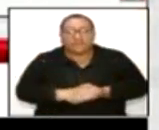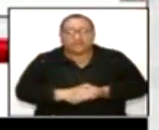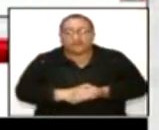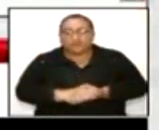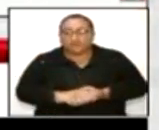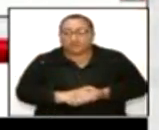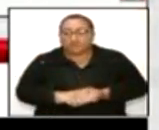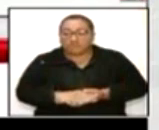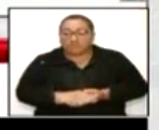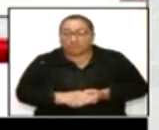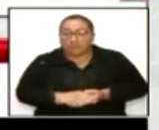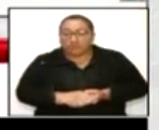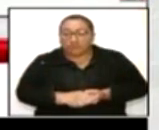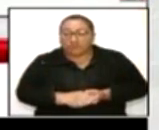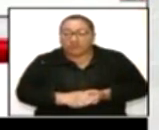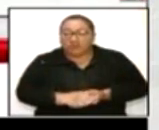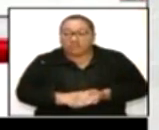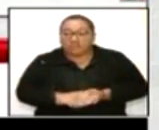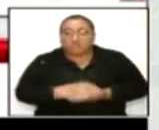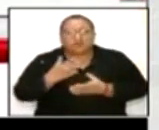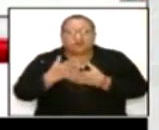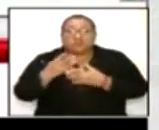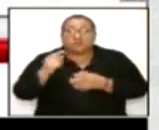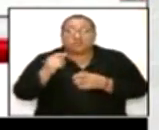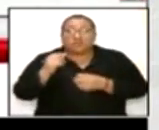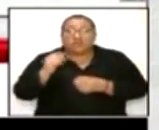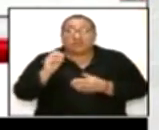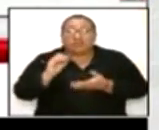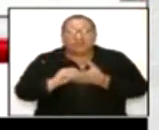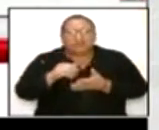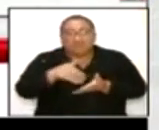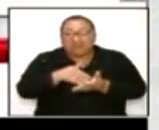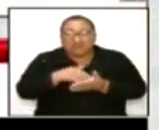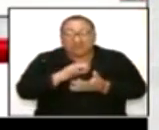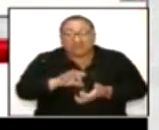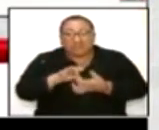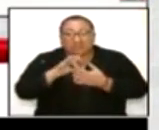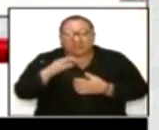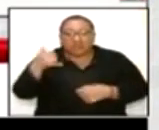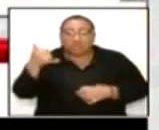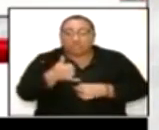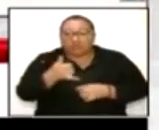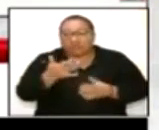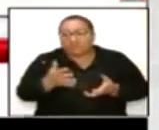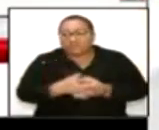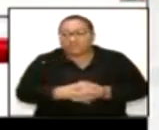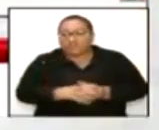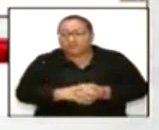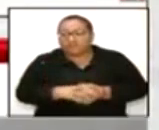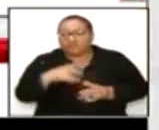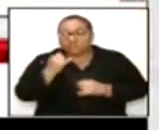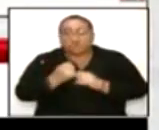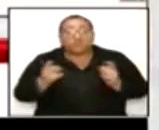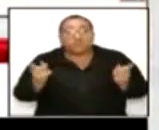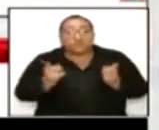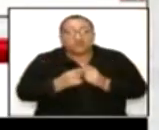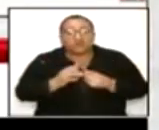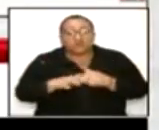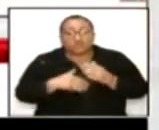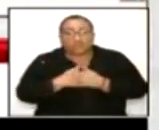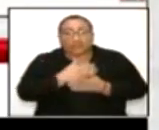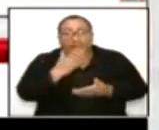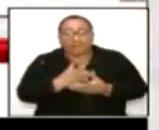un factor determinante, la violación sexual. Las conclusiones que podemos arribar,